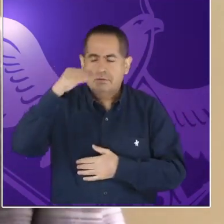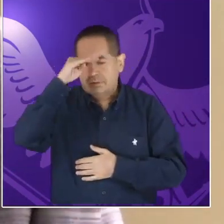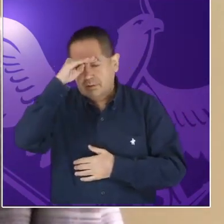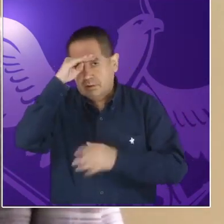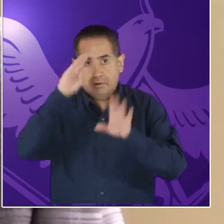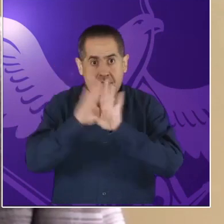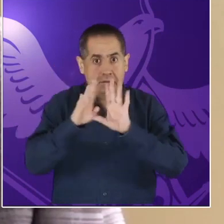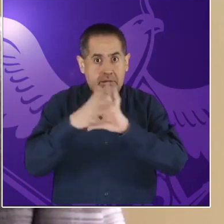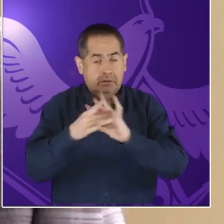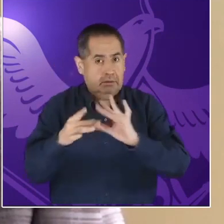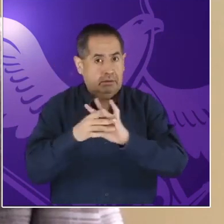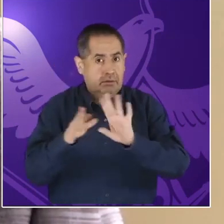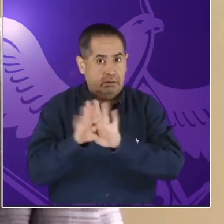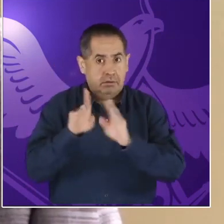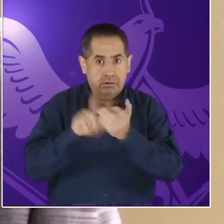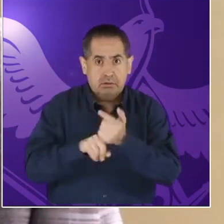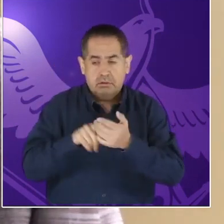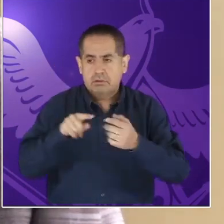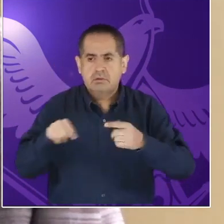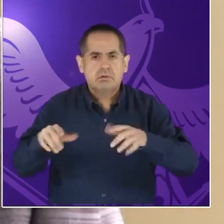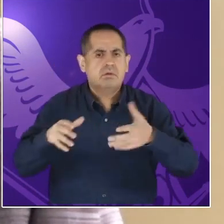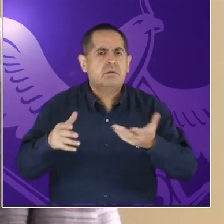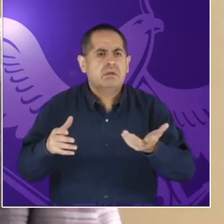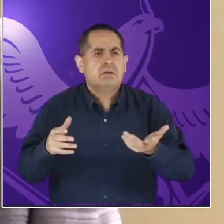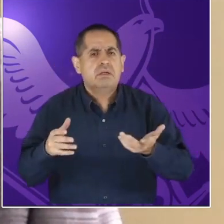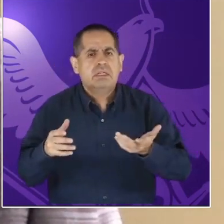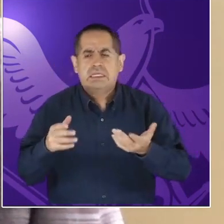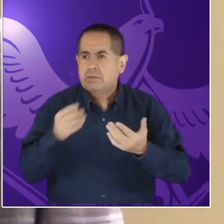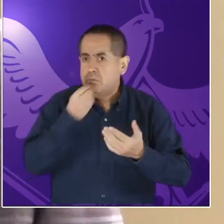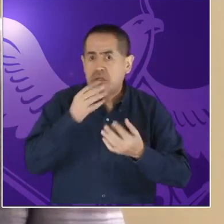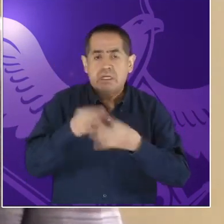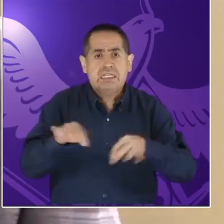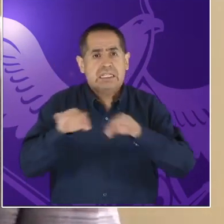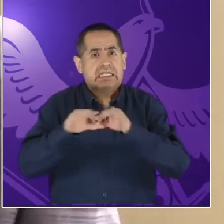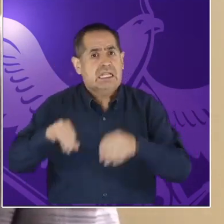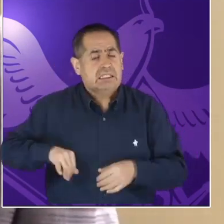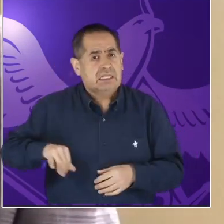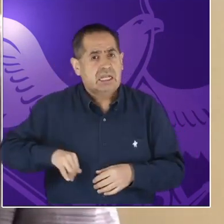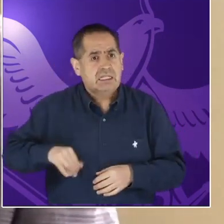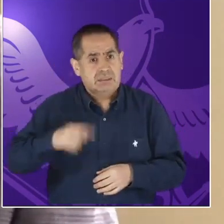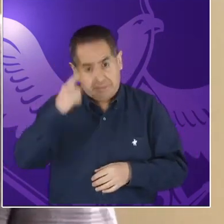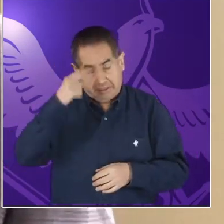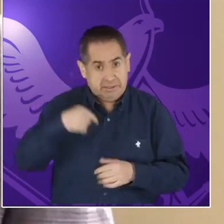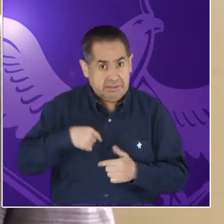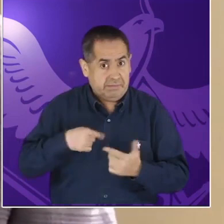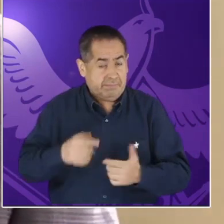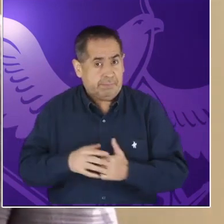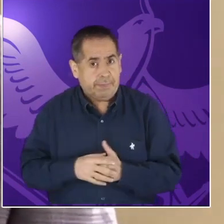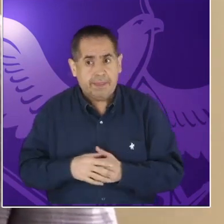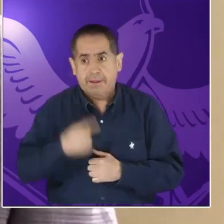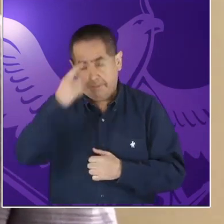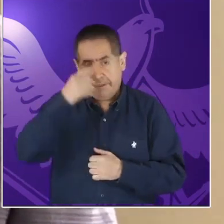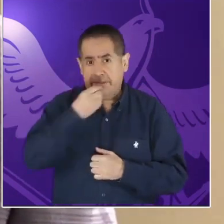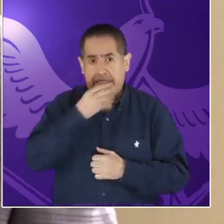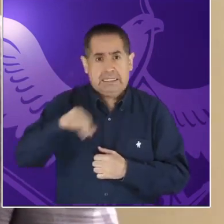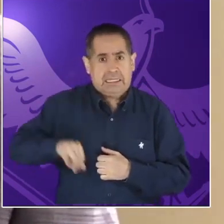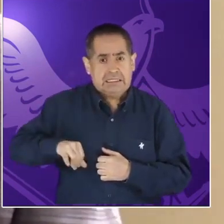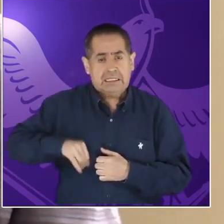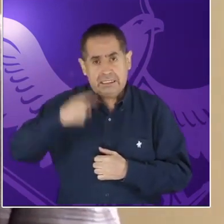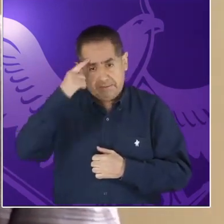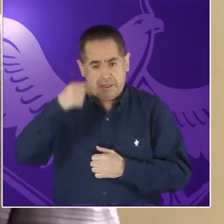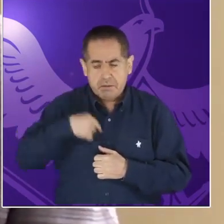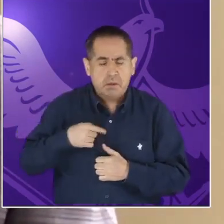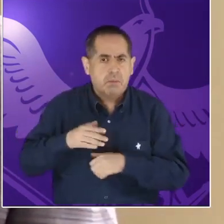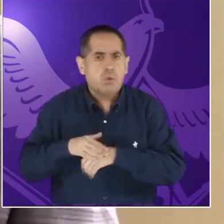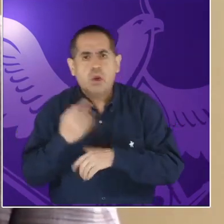ese espectro la ruptura de estereotipos puede ser interesante. Me ha resultado a mí muy interesante, ¿no? Me